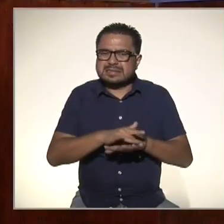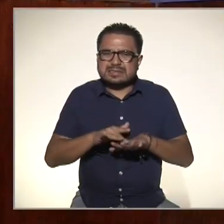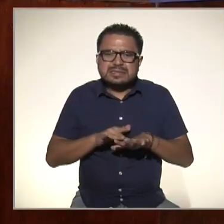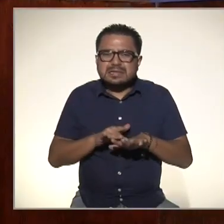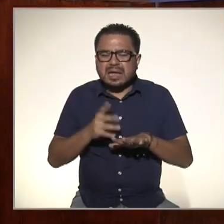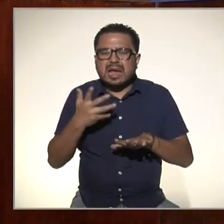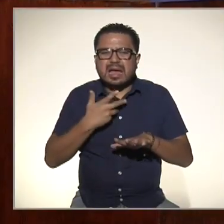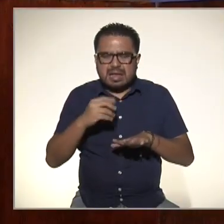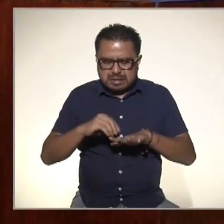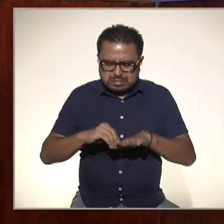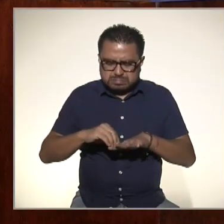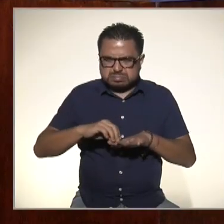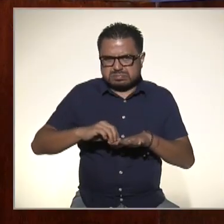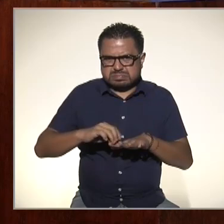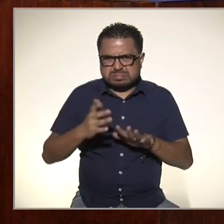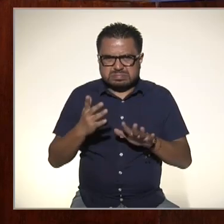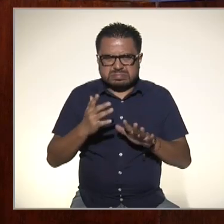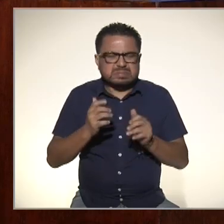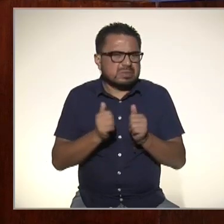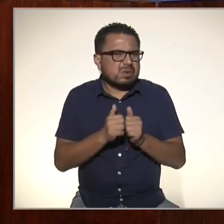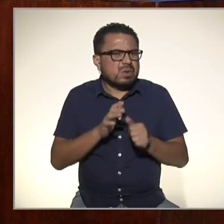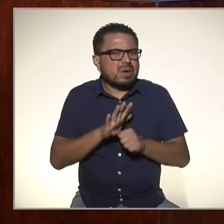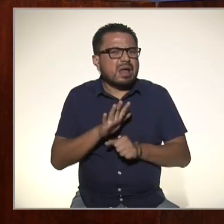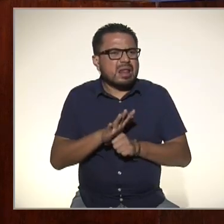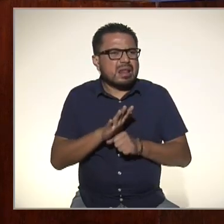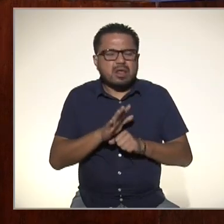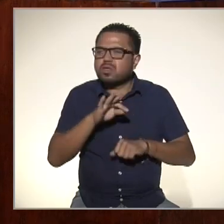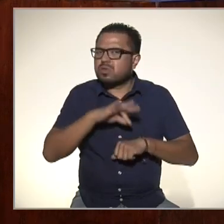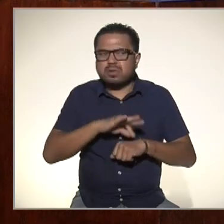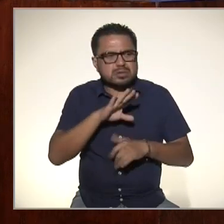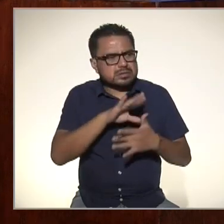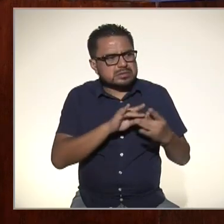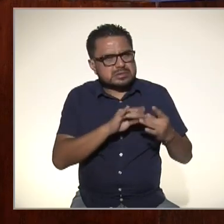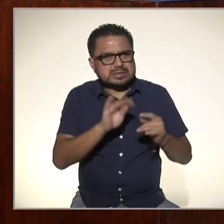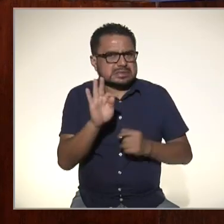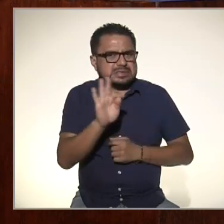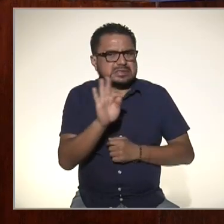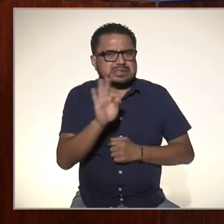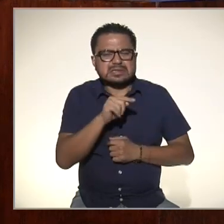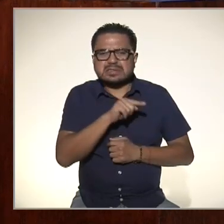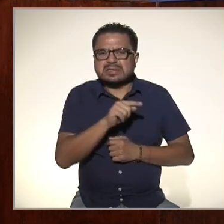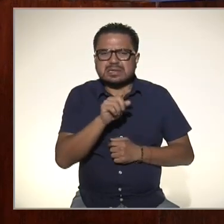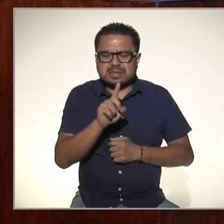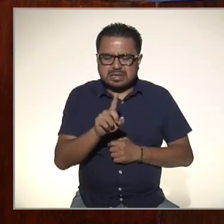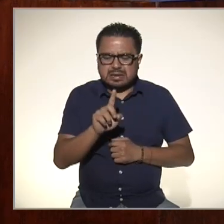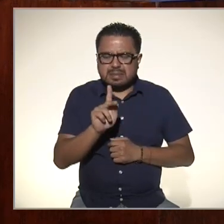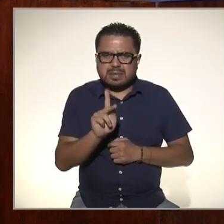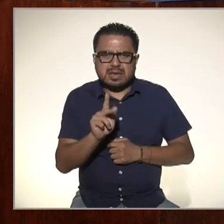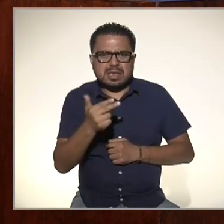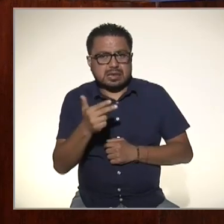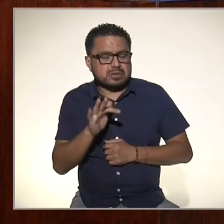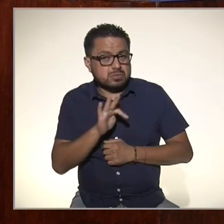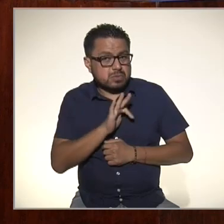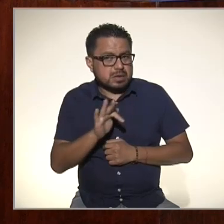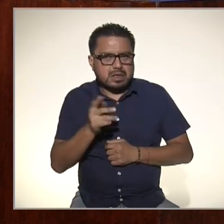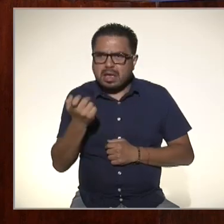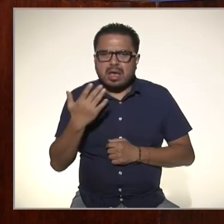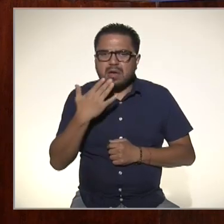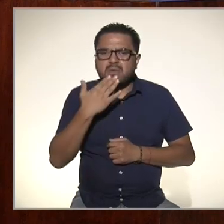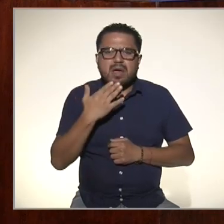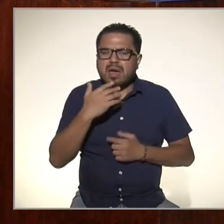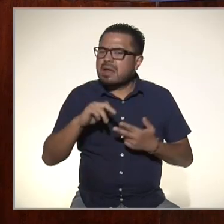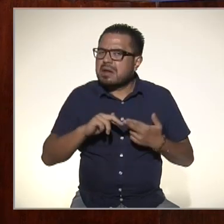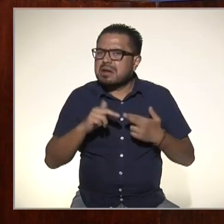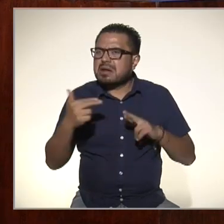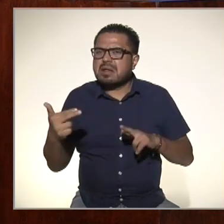tiene una verruga en un dedo del pulgar del pie y el doctor le dice que probablemente es una verruga del BPH. ¿Esto es posible? Él no ha tenido